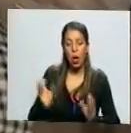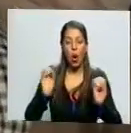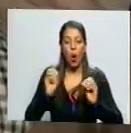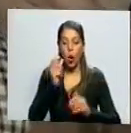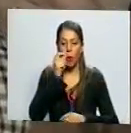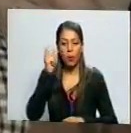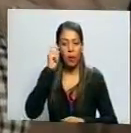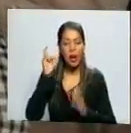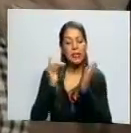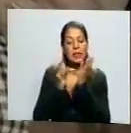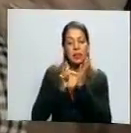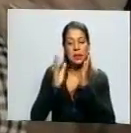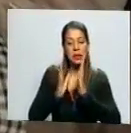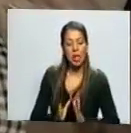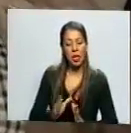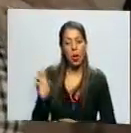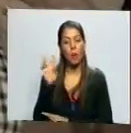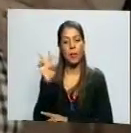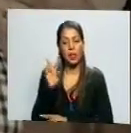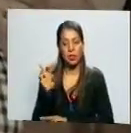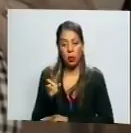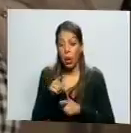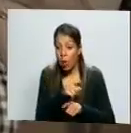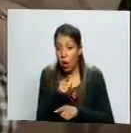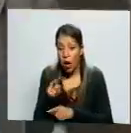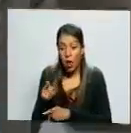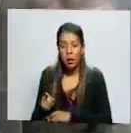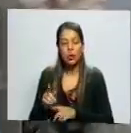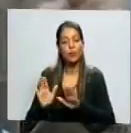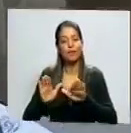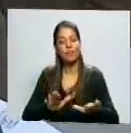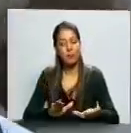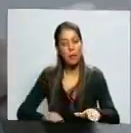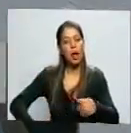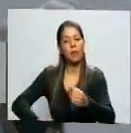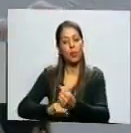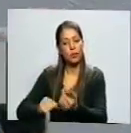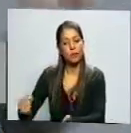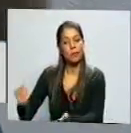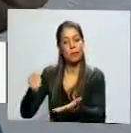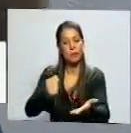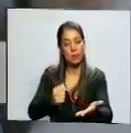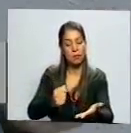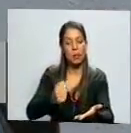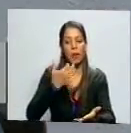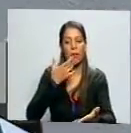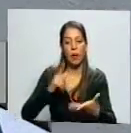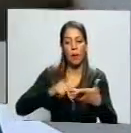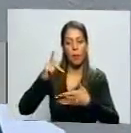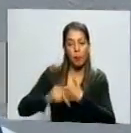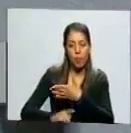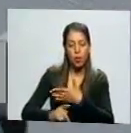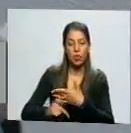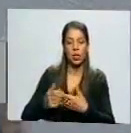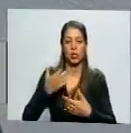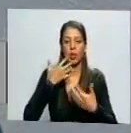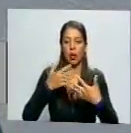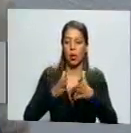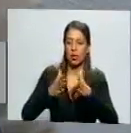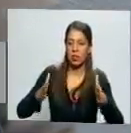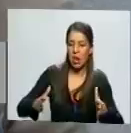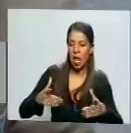y los técnicos venezolanos sean prioritarios a la hora de ejecutar las grandes obras, las